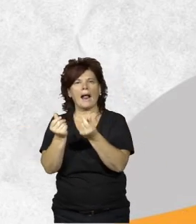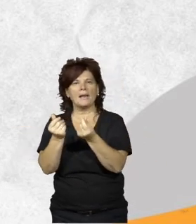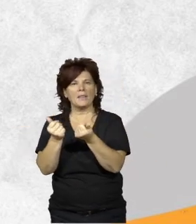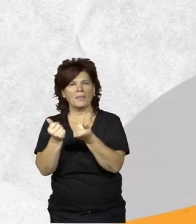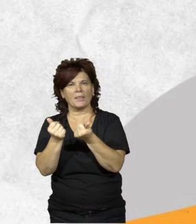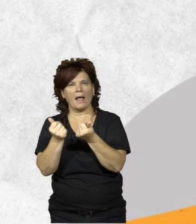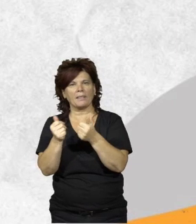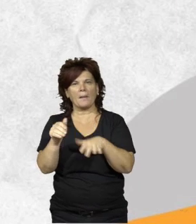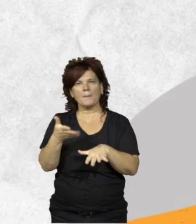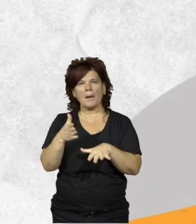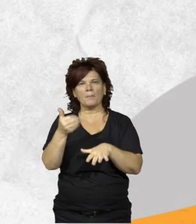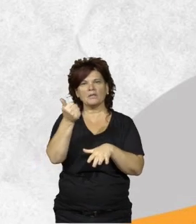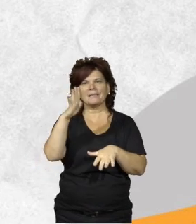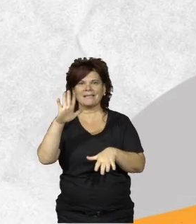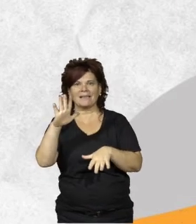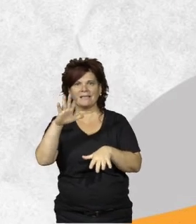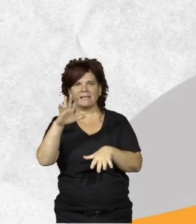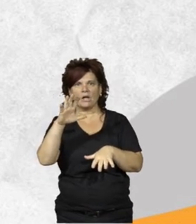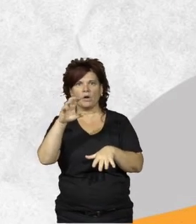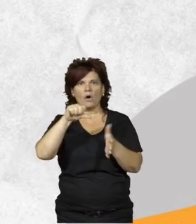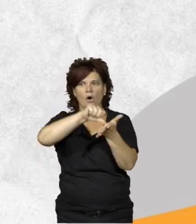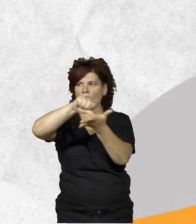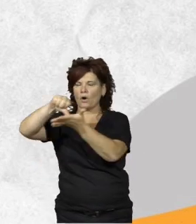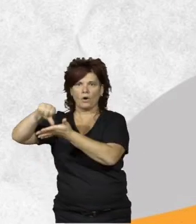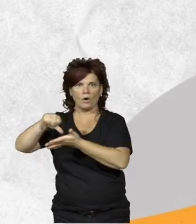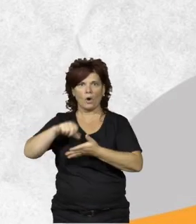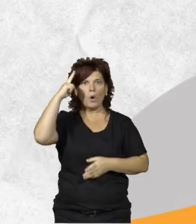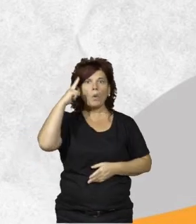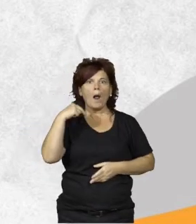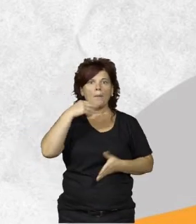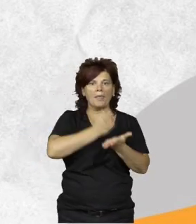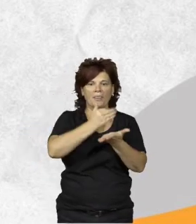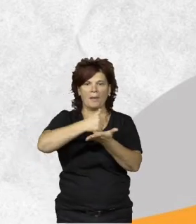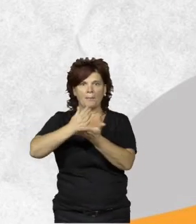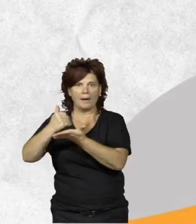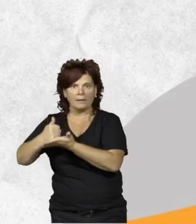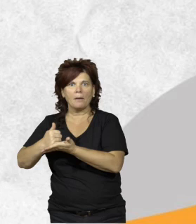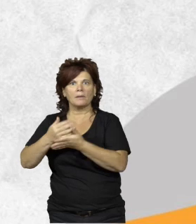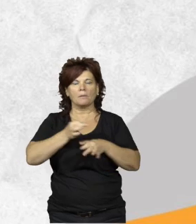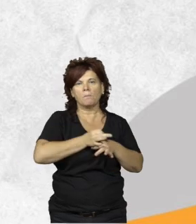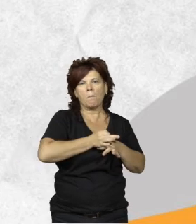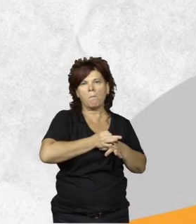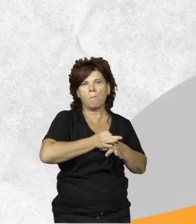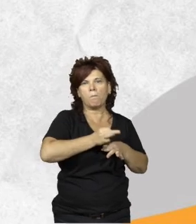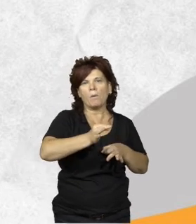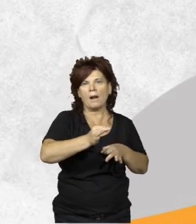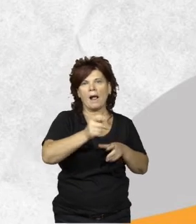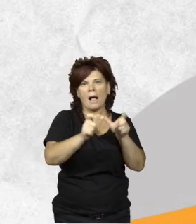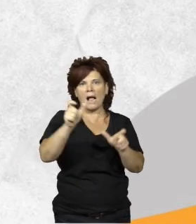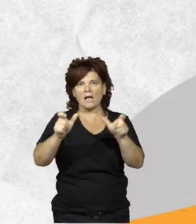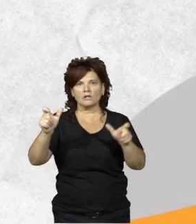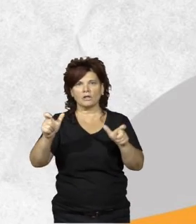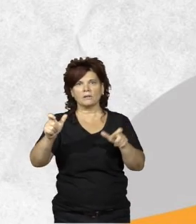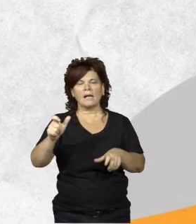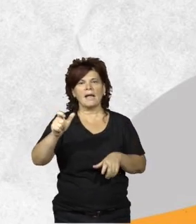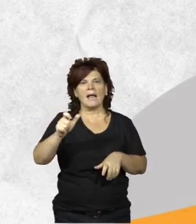está alrededor de 65 localidades, 9 departamentos y una población de 500.040